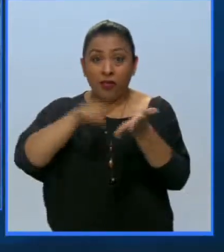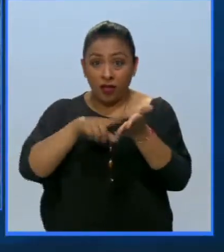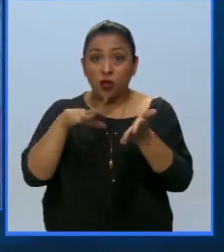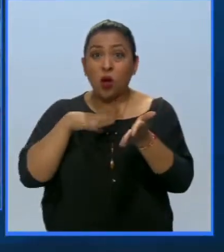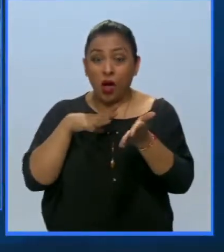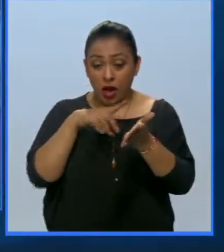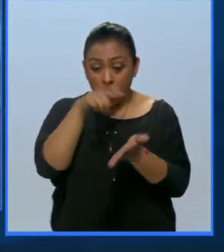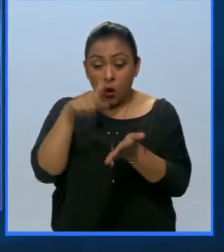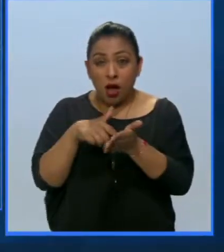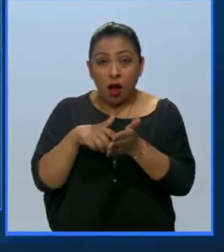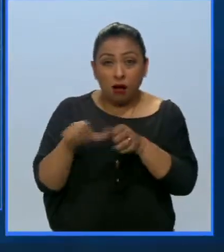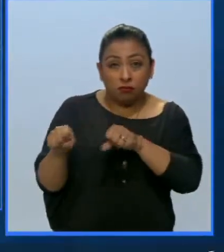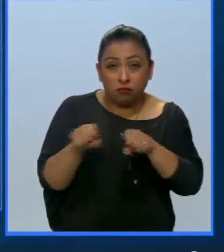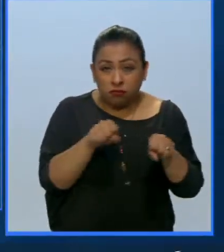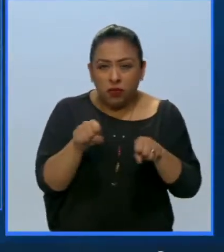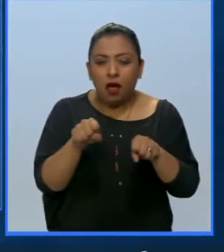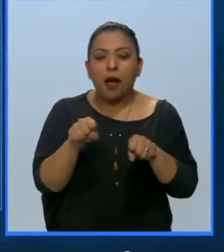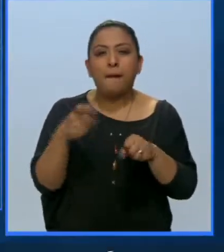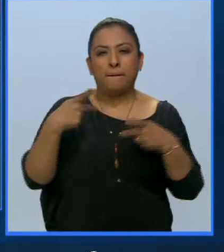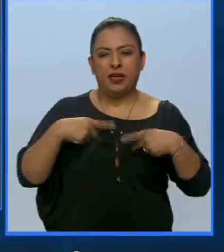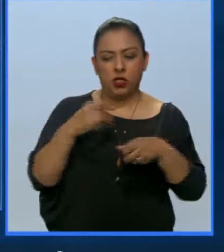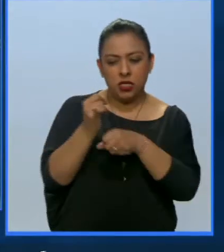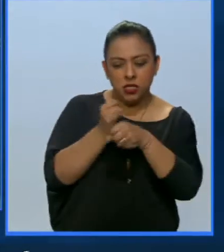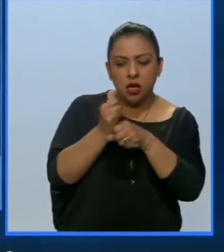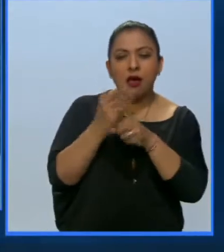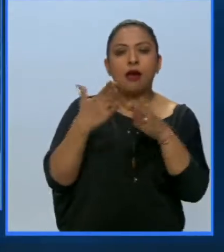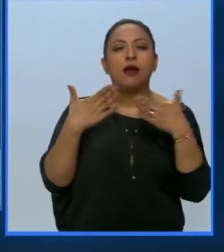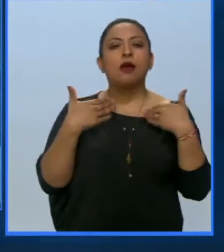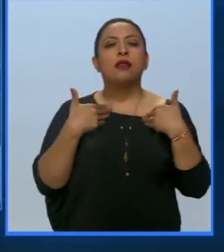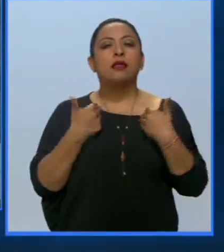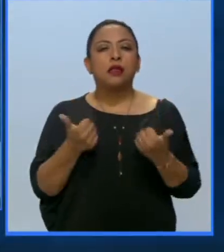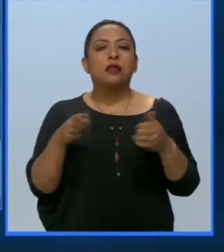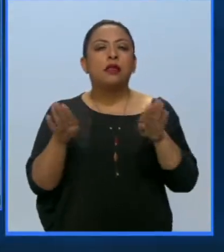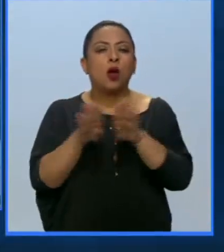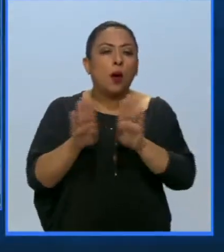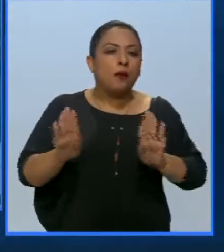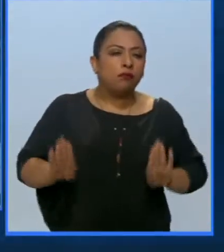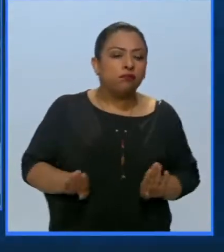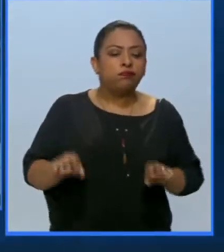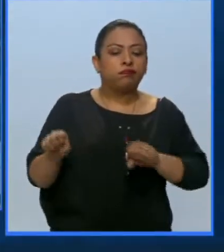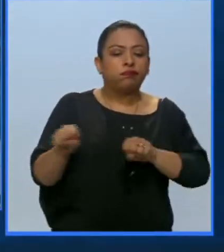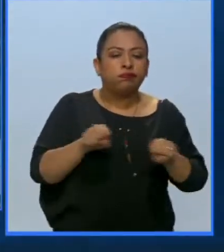los investigadores a entender la manera en que se comporta cada uno de los movimientos telúricos.